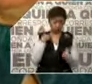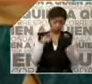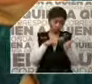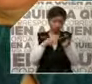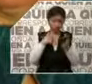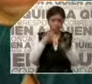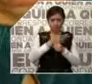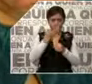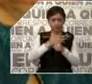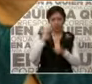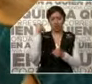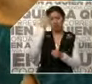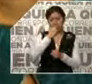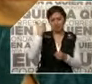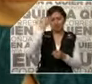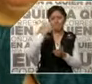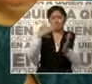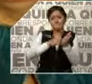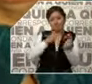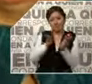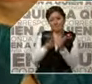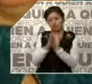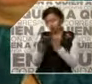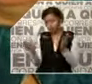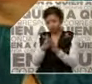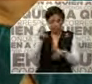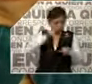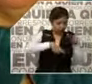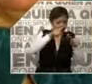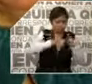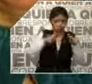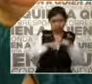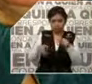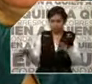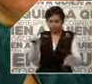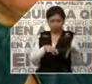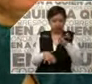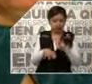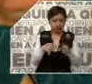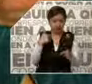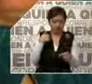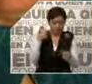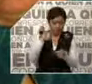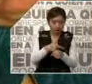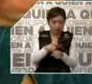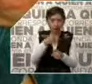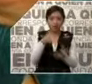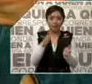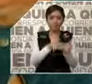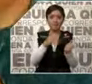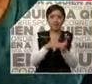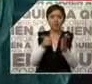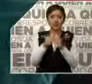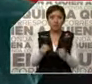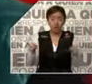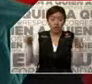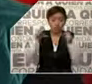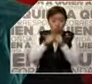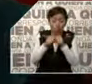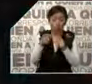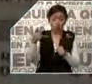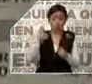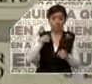estado revisando y de alguna manera quitando todo lo que tenemos empacado, nos encontramos con estos documentos, que son unos seguros de